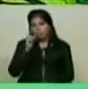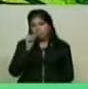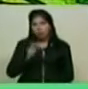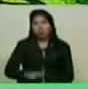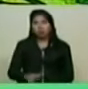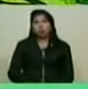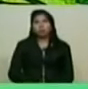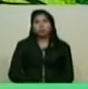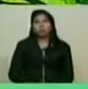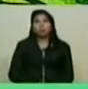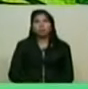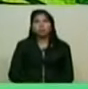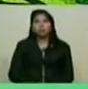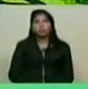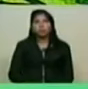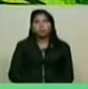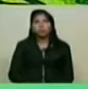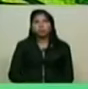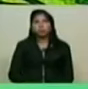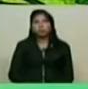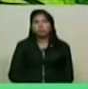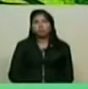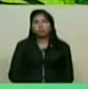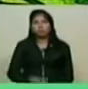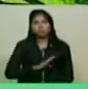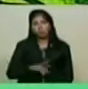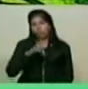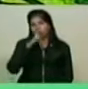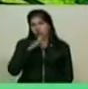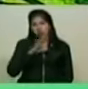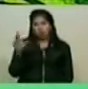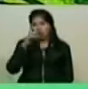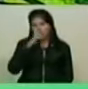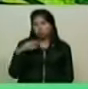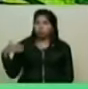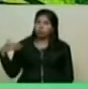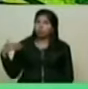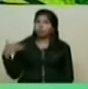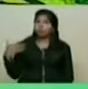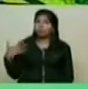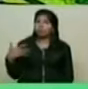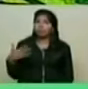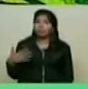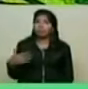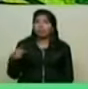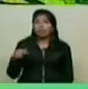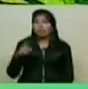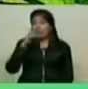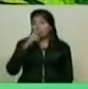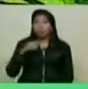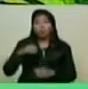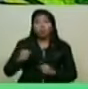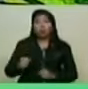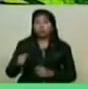tenido un sabotaje terrible durante estos años. Este año con las sanciones del gobierno de los Estados